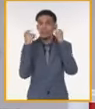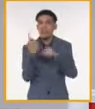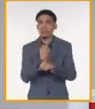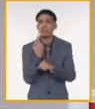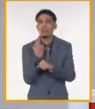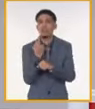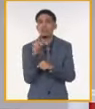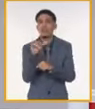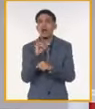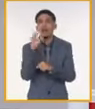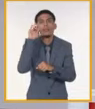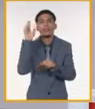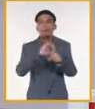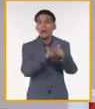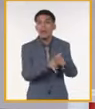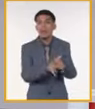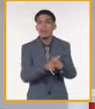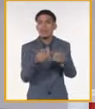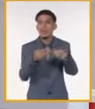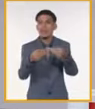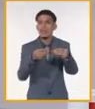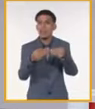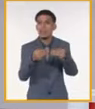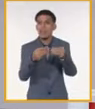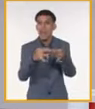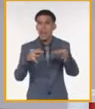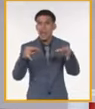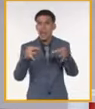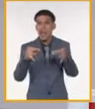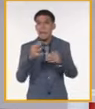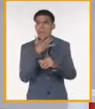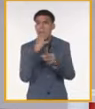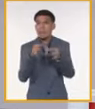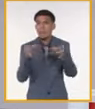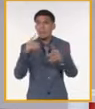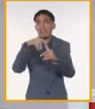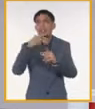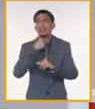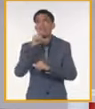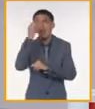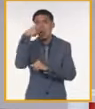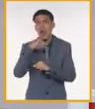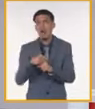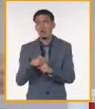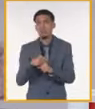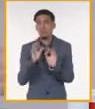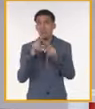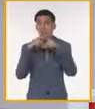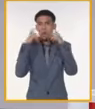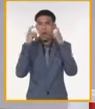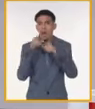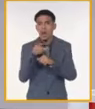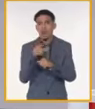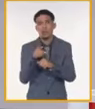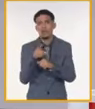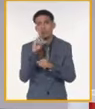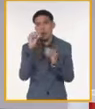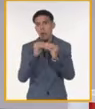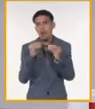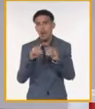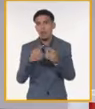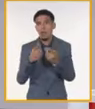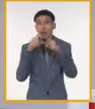con cuando la pandemia y no los filtros los filtros contra el polvo y evidentemente eso va contra la salud de los de los